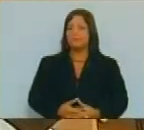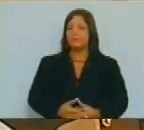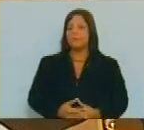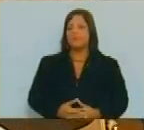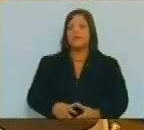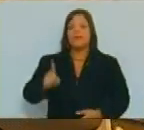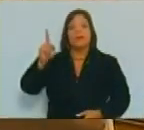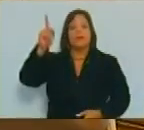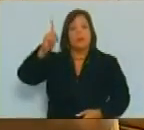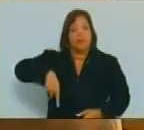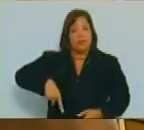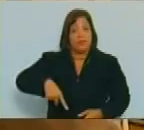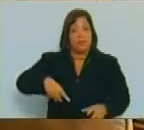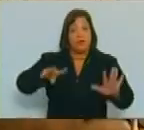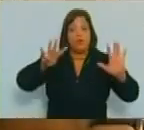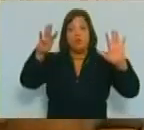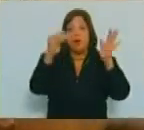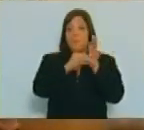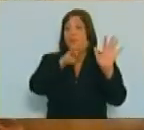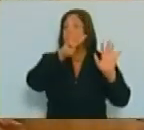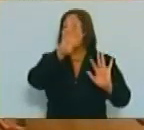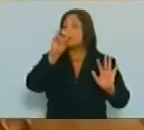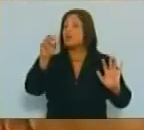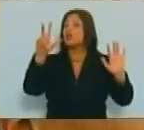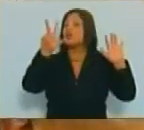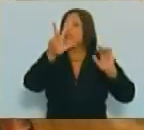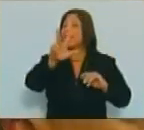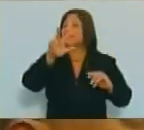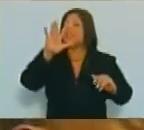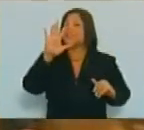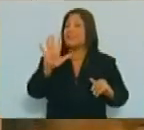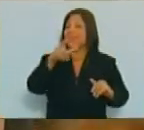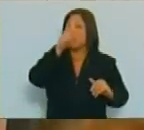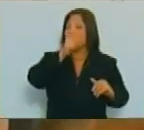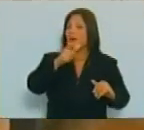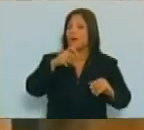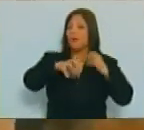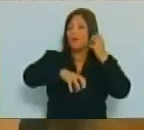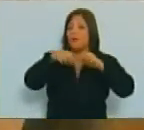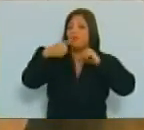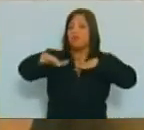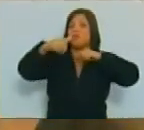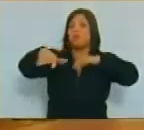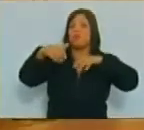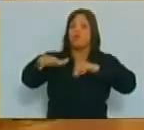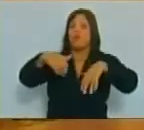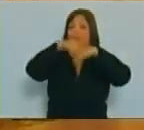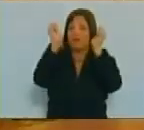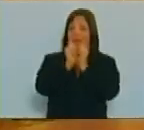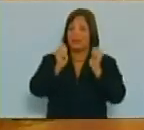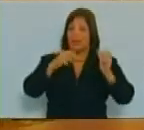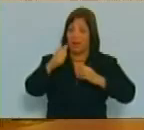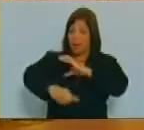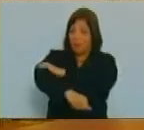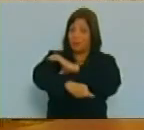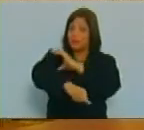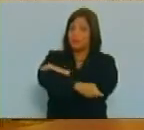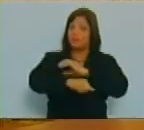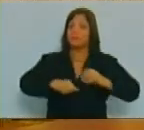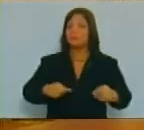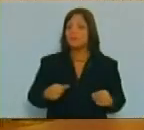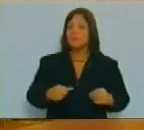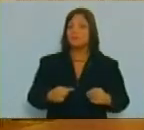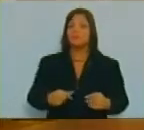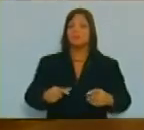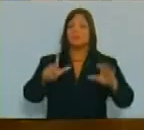y hubo 9.435 manifestaciones en el país de las